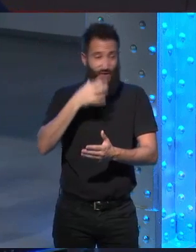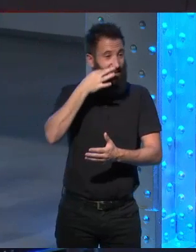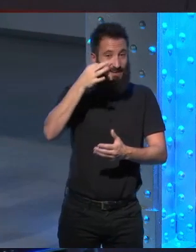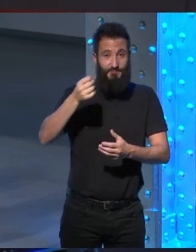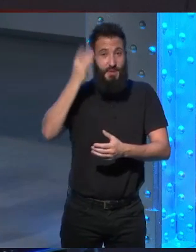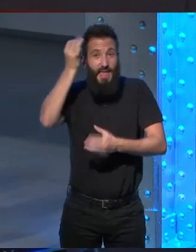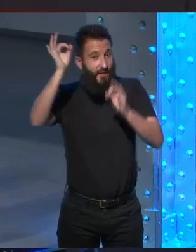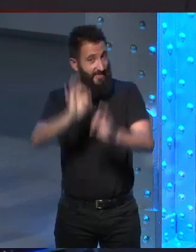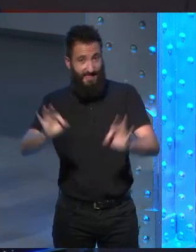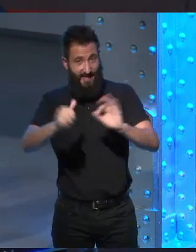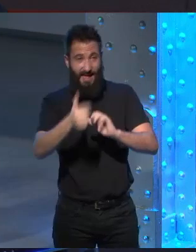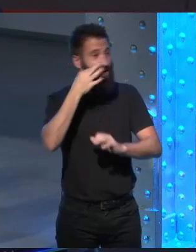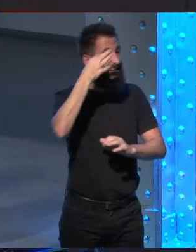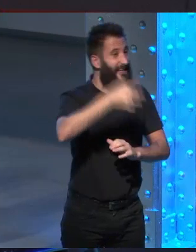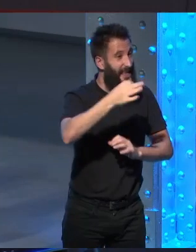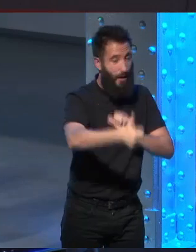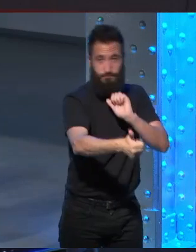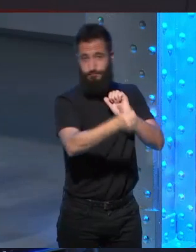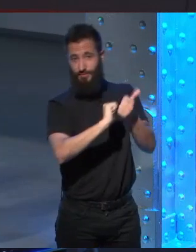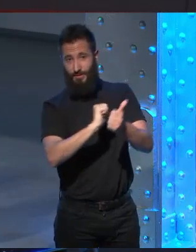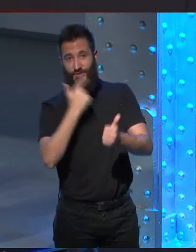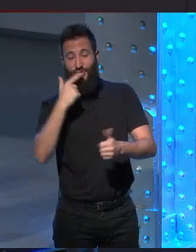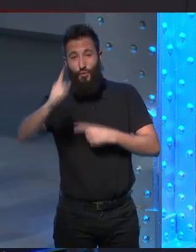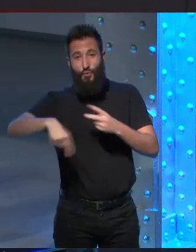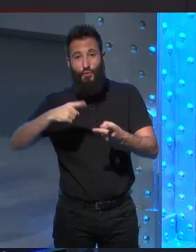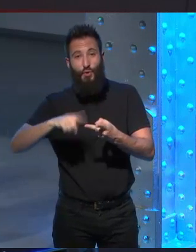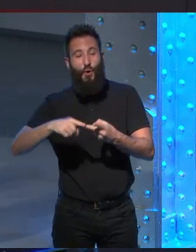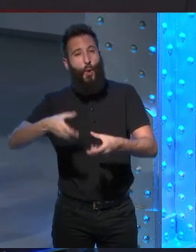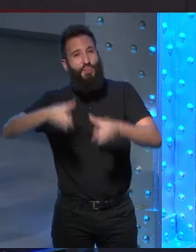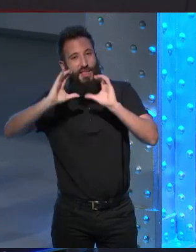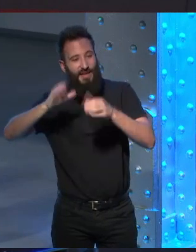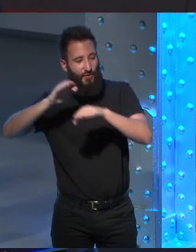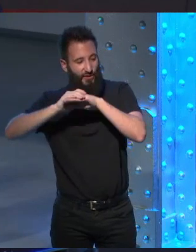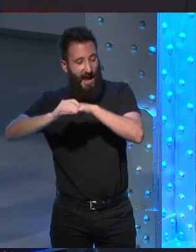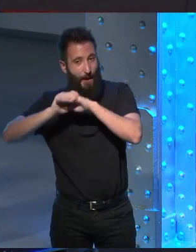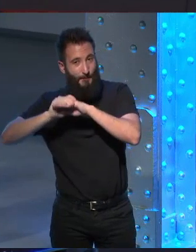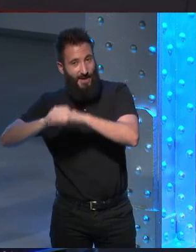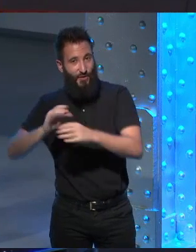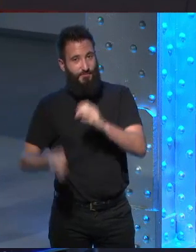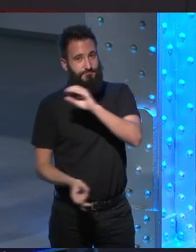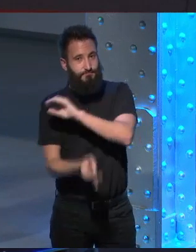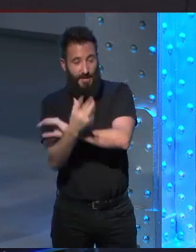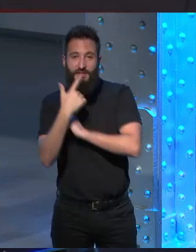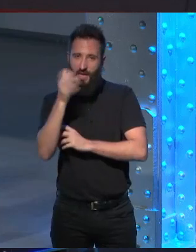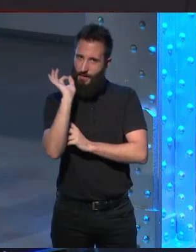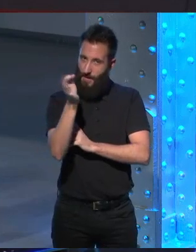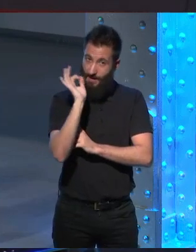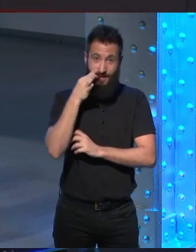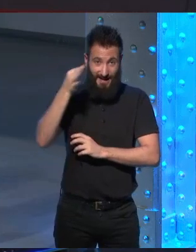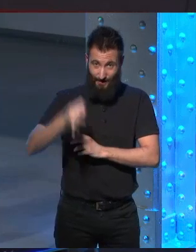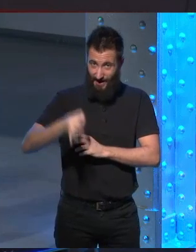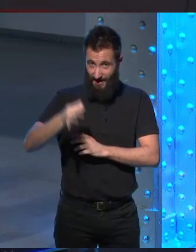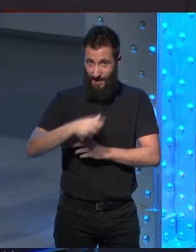realidad. Luego inventé unos desayunos con un amigo mío, que además son ciertos, que